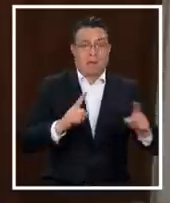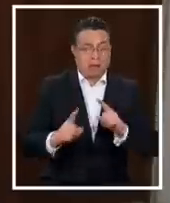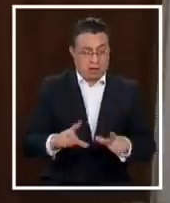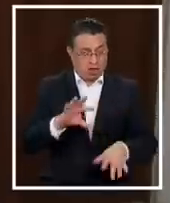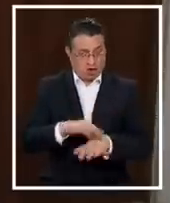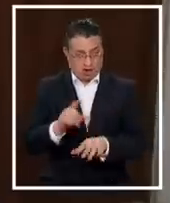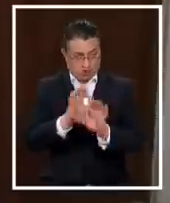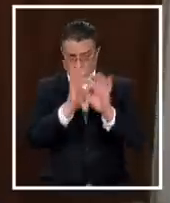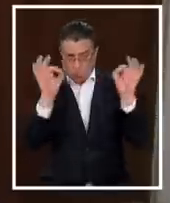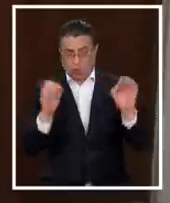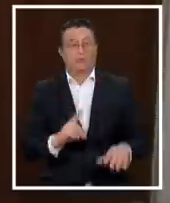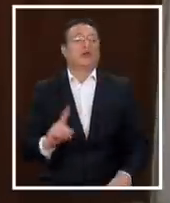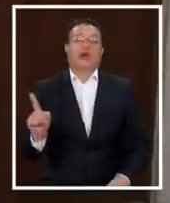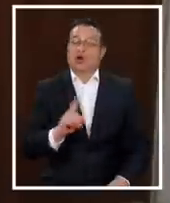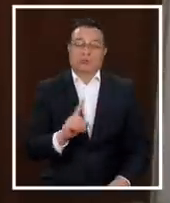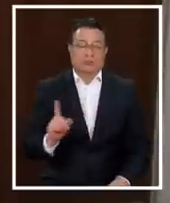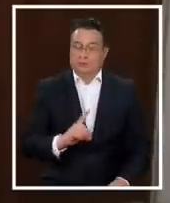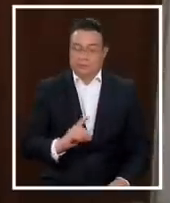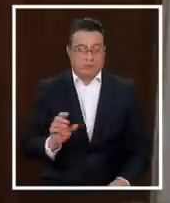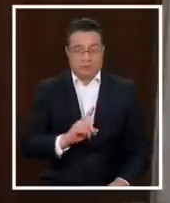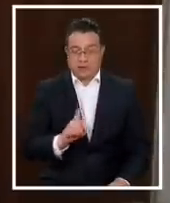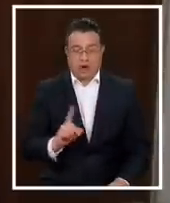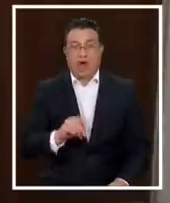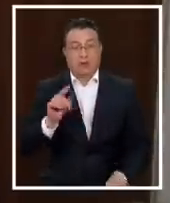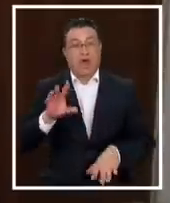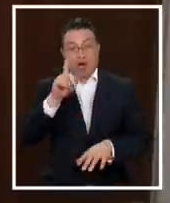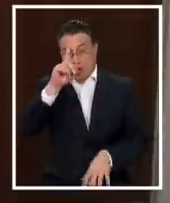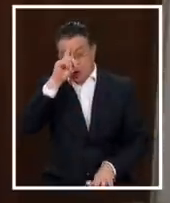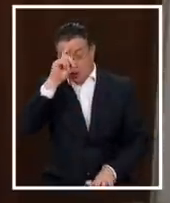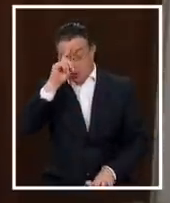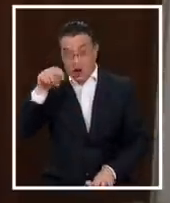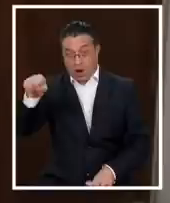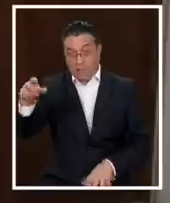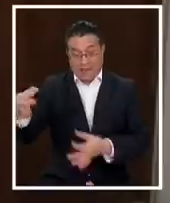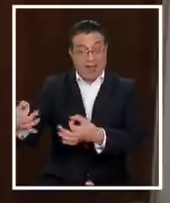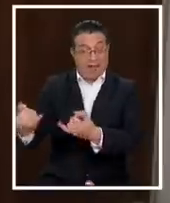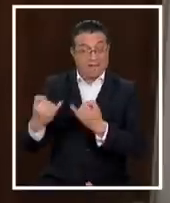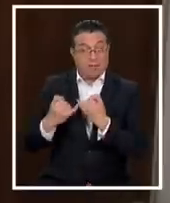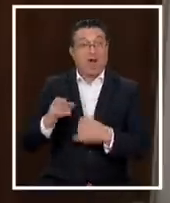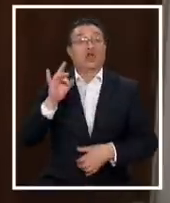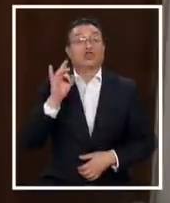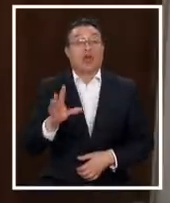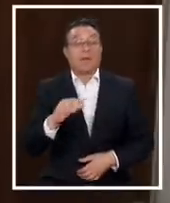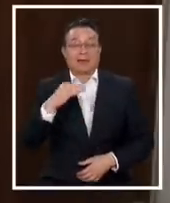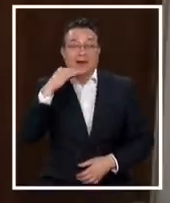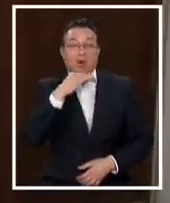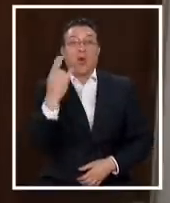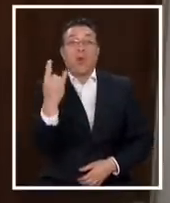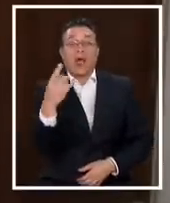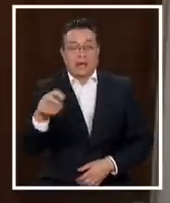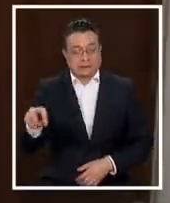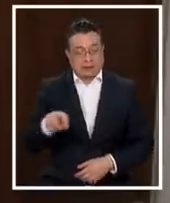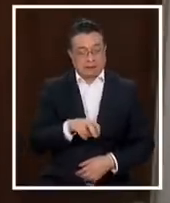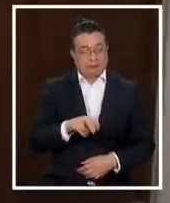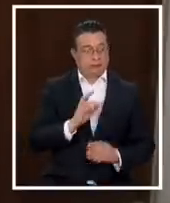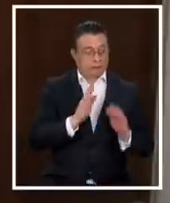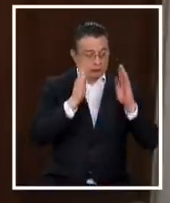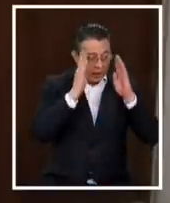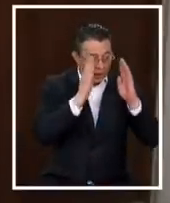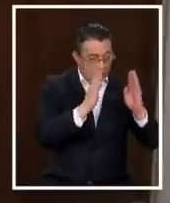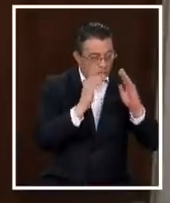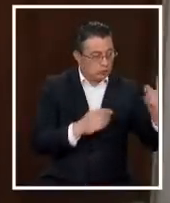paciente. No, de acuerdo a lo que el hospital informa, solamente estuvo en servicio de urgencia